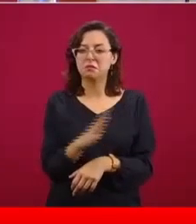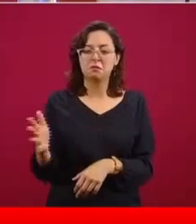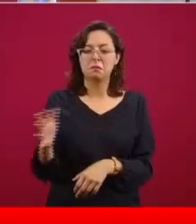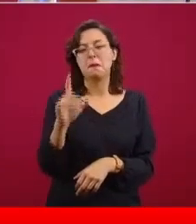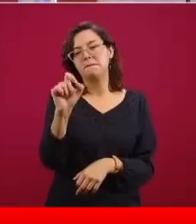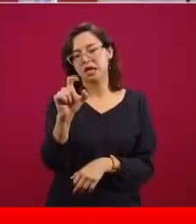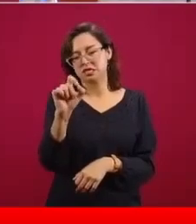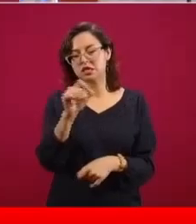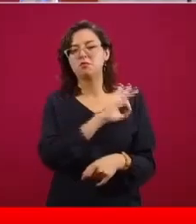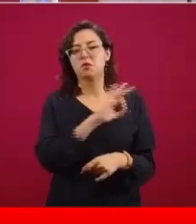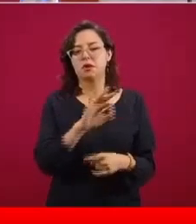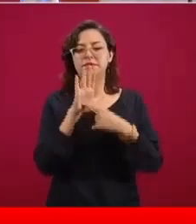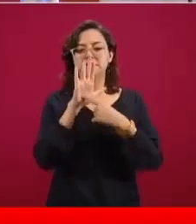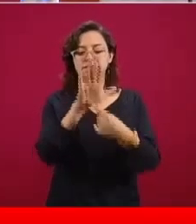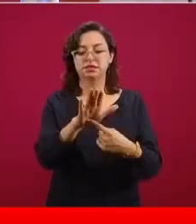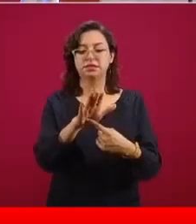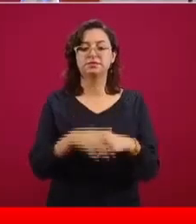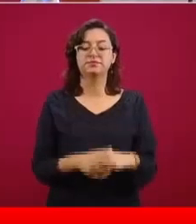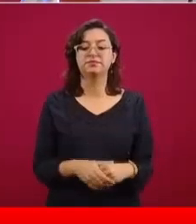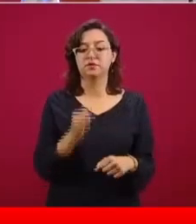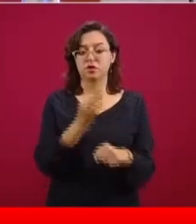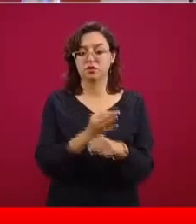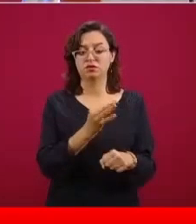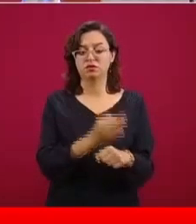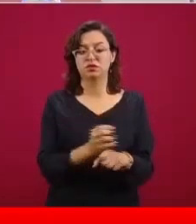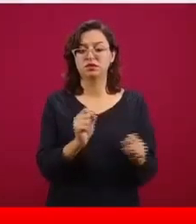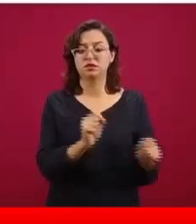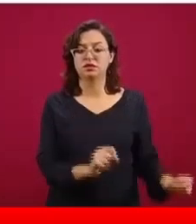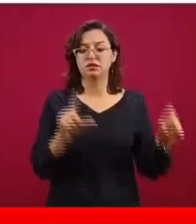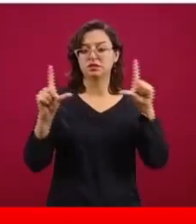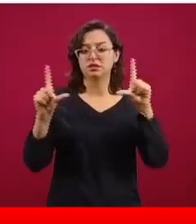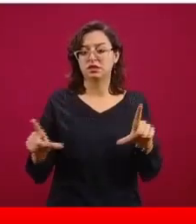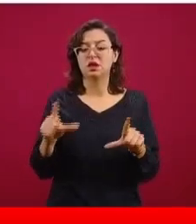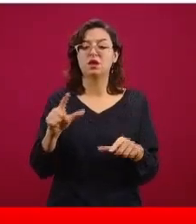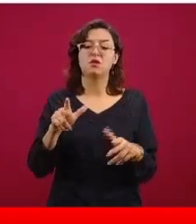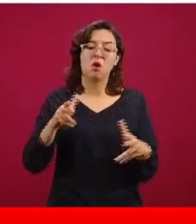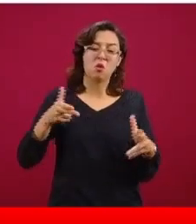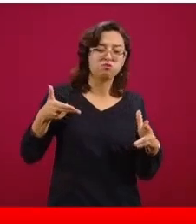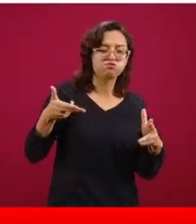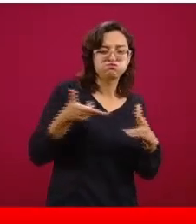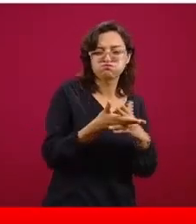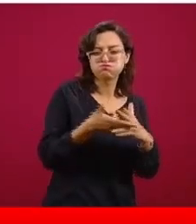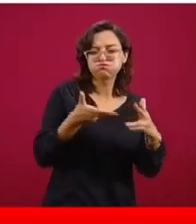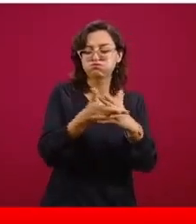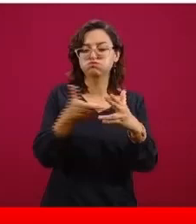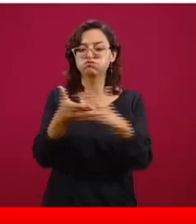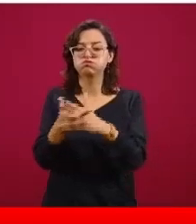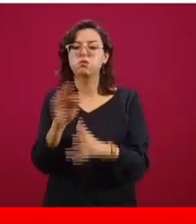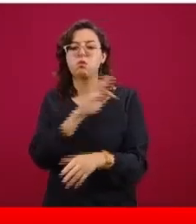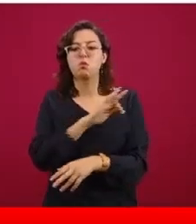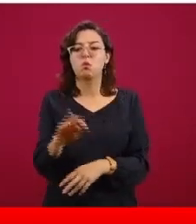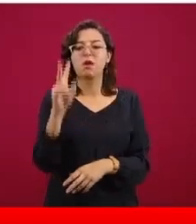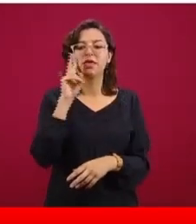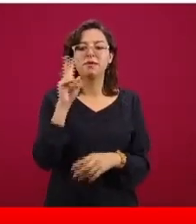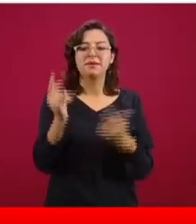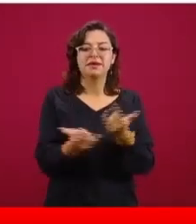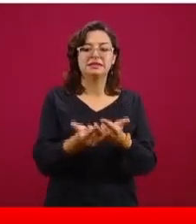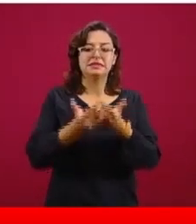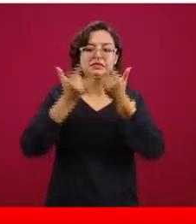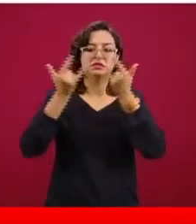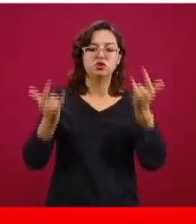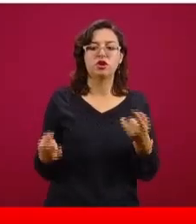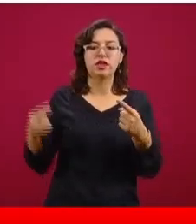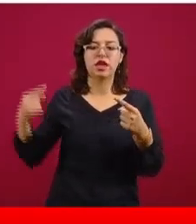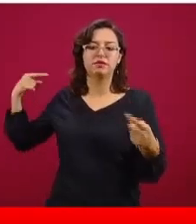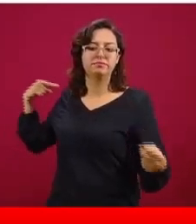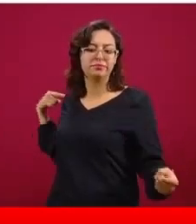conocen esta gráfica esta es la tendencia histórica el mes pasado tuvimos